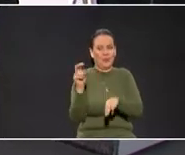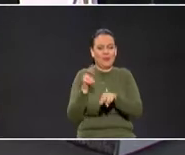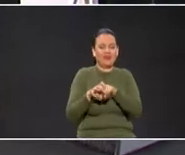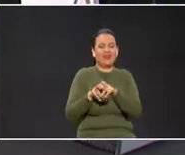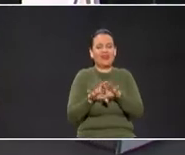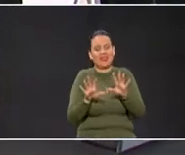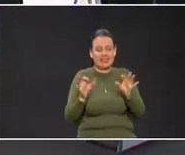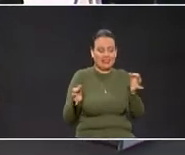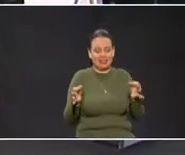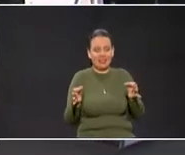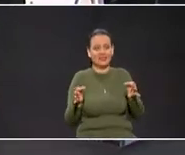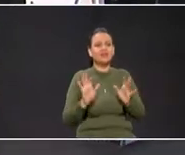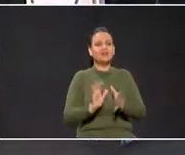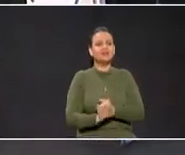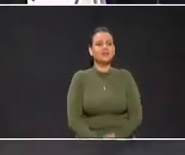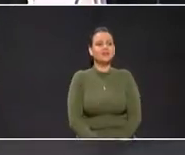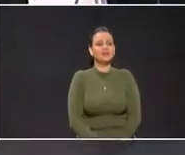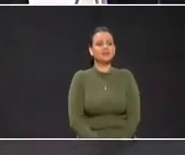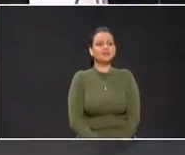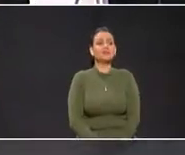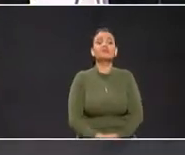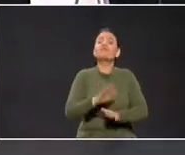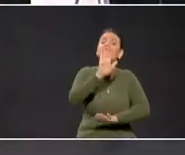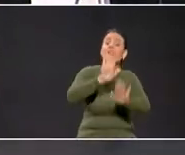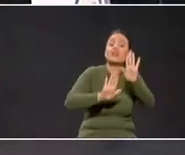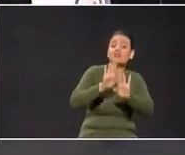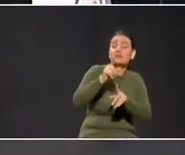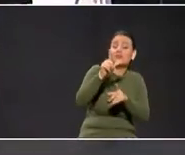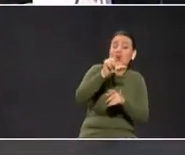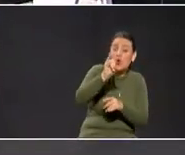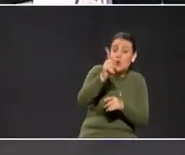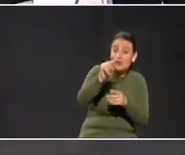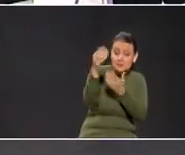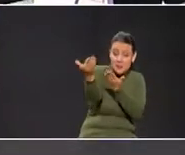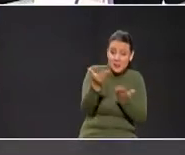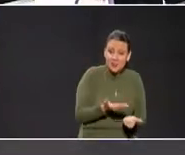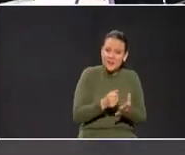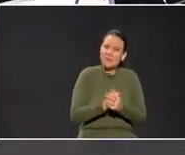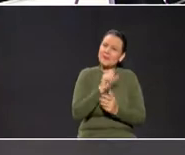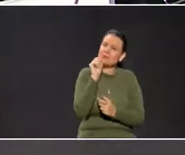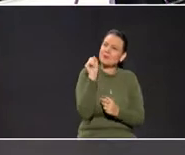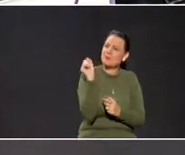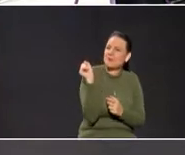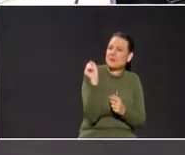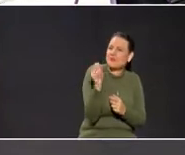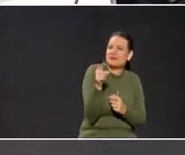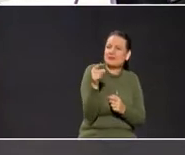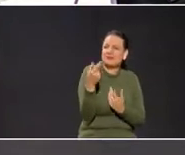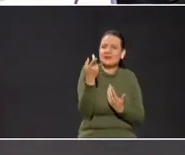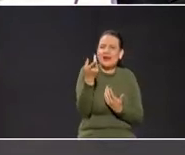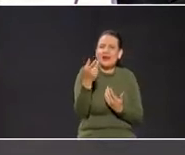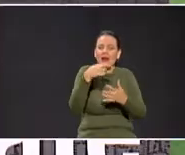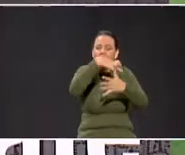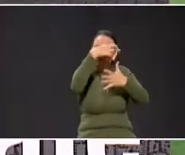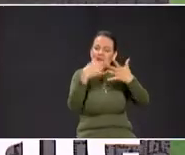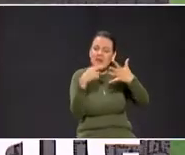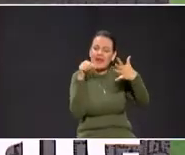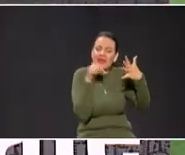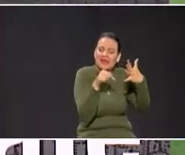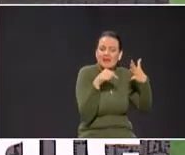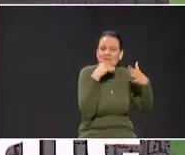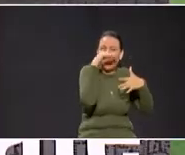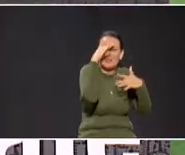atril el candidato fernando muñoz bienvenido cual es un programa de atracción de inversión en la ciudad y a través de